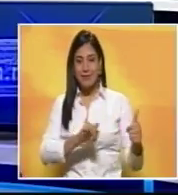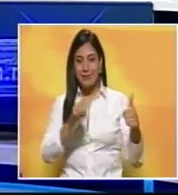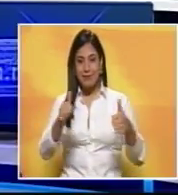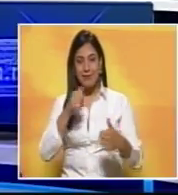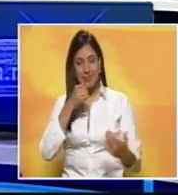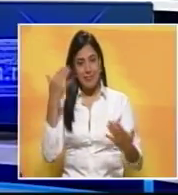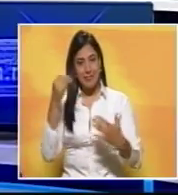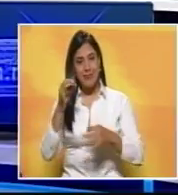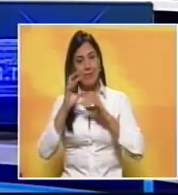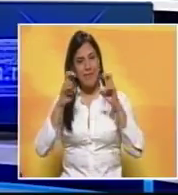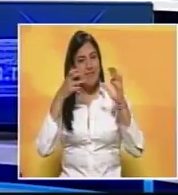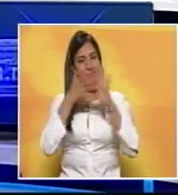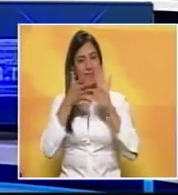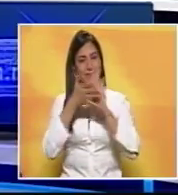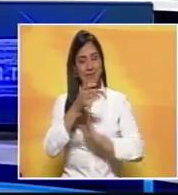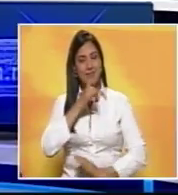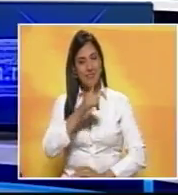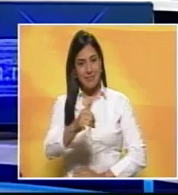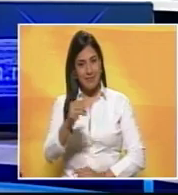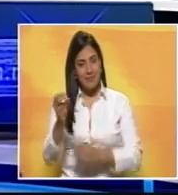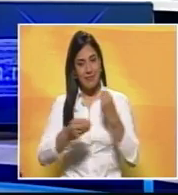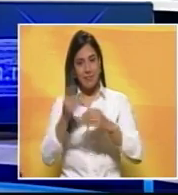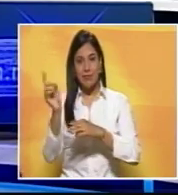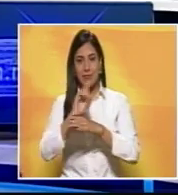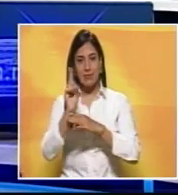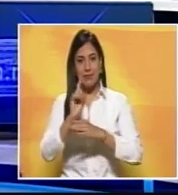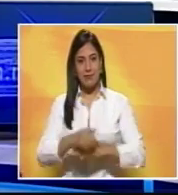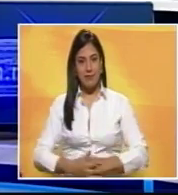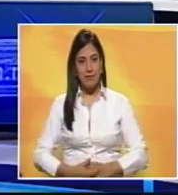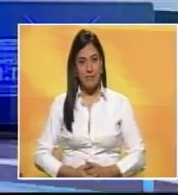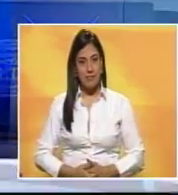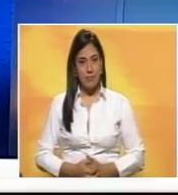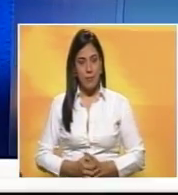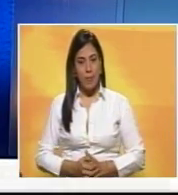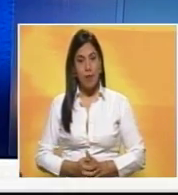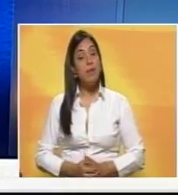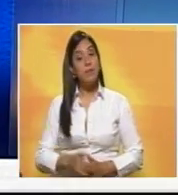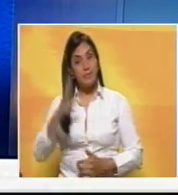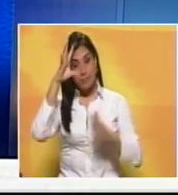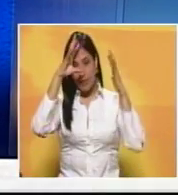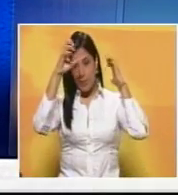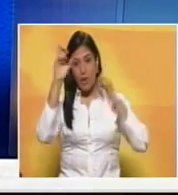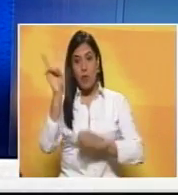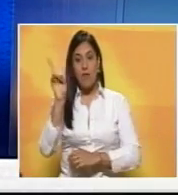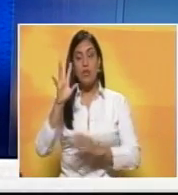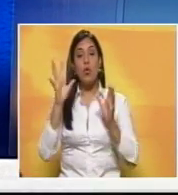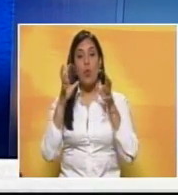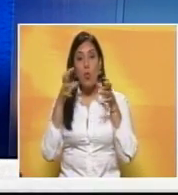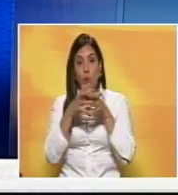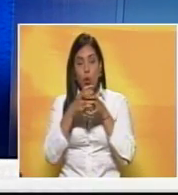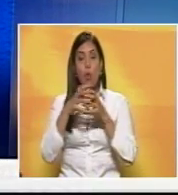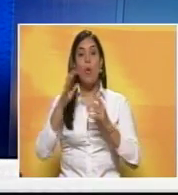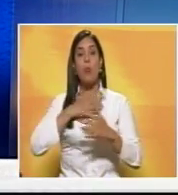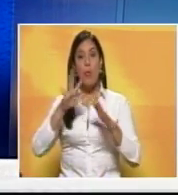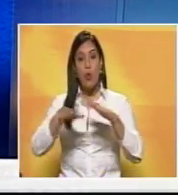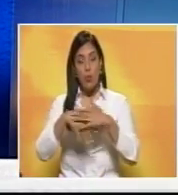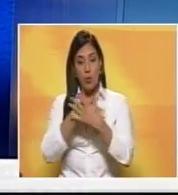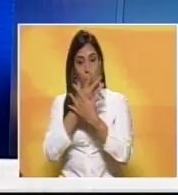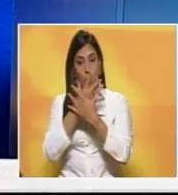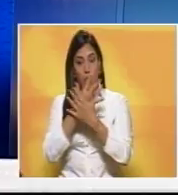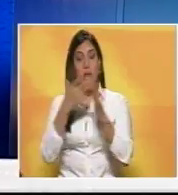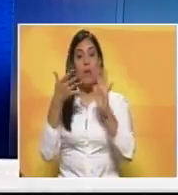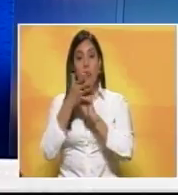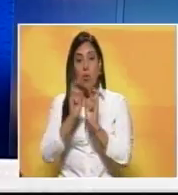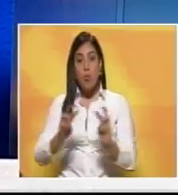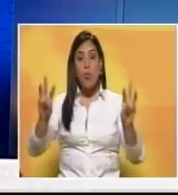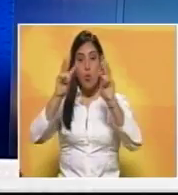Endrina Yepes. Comenzamos a revisar las informaciones y lo hacemos de inmediato. El embajador de Venezuela ante la Organización de las Naciones Unidas, Rafael